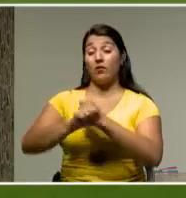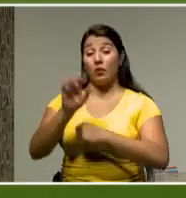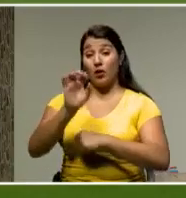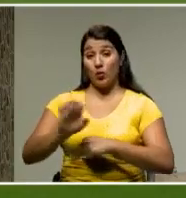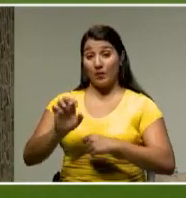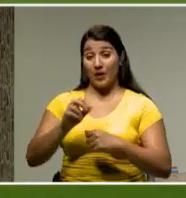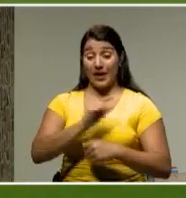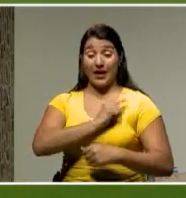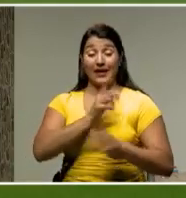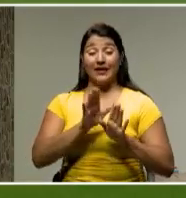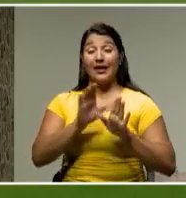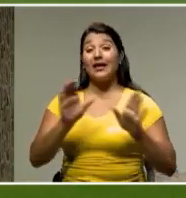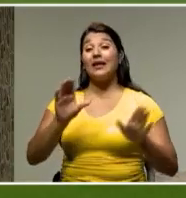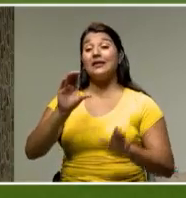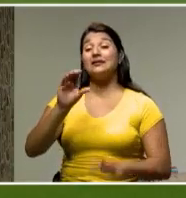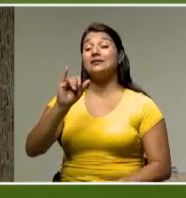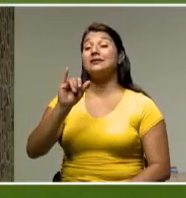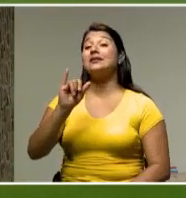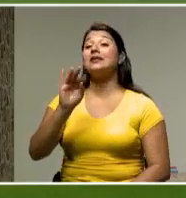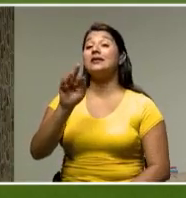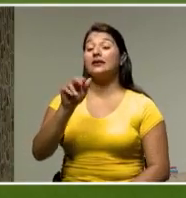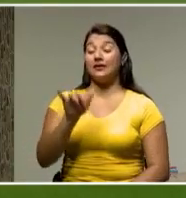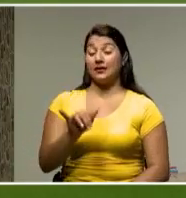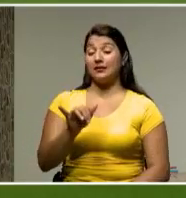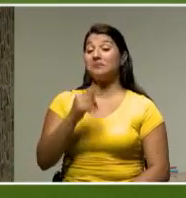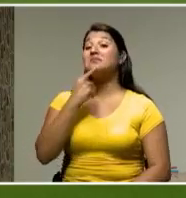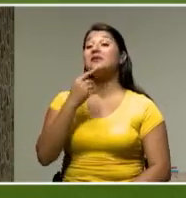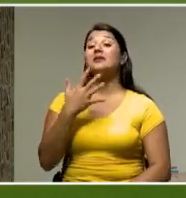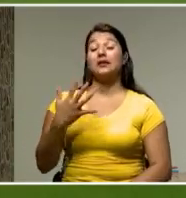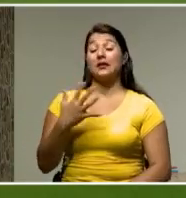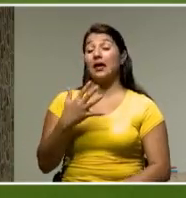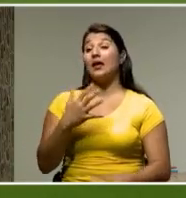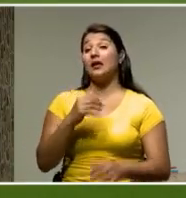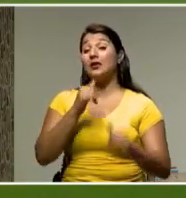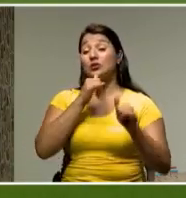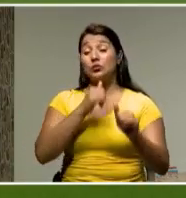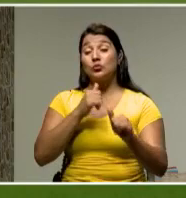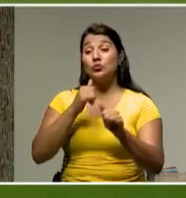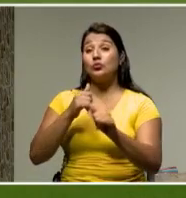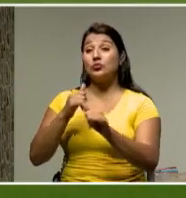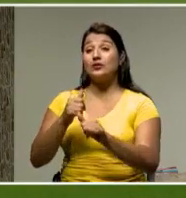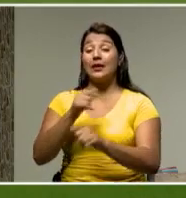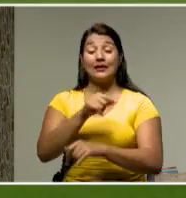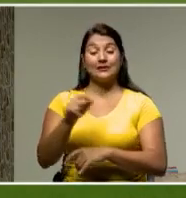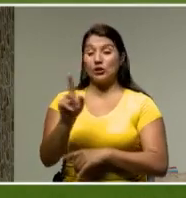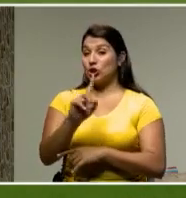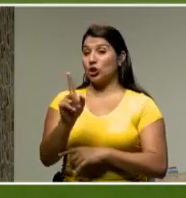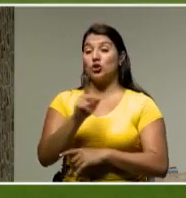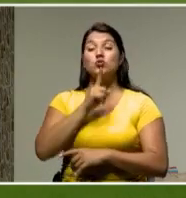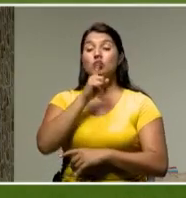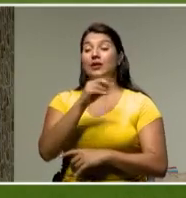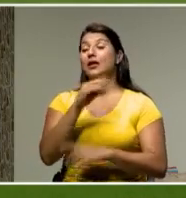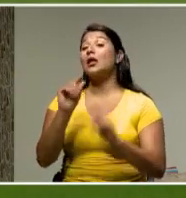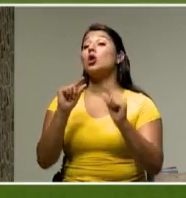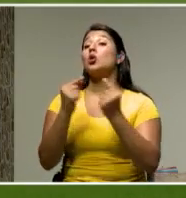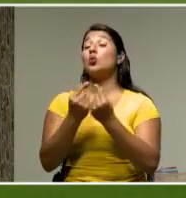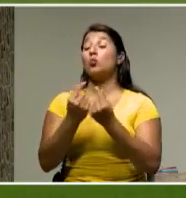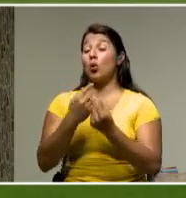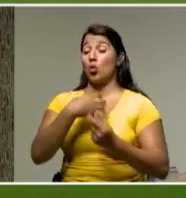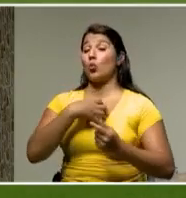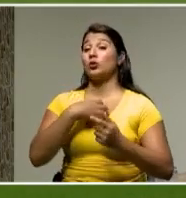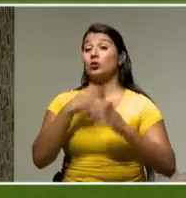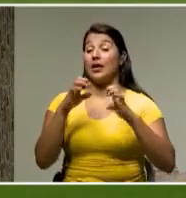gerente general de los Citizens, Ferran Soriano, aseguró que las acusaciones no son ciertas y que el grupo dueño del